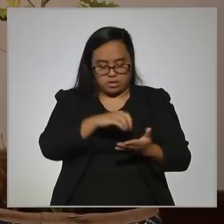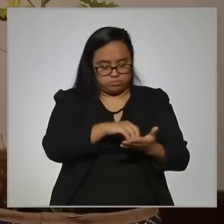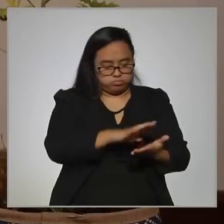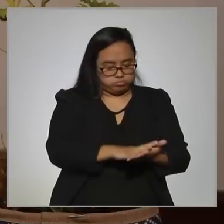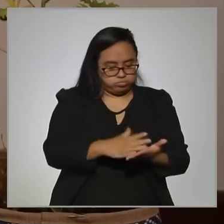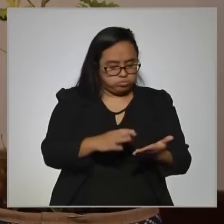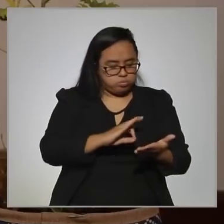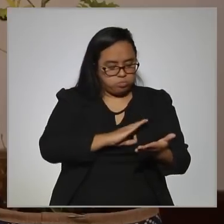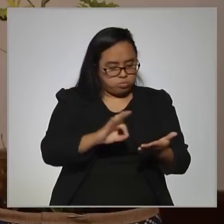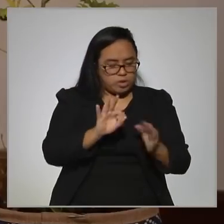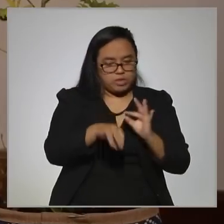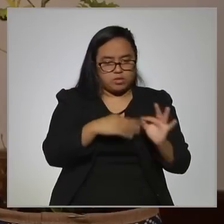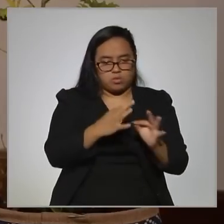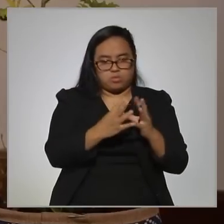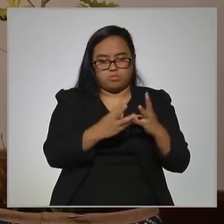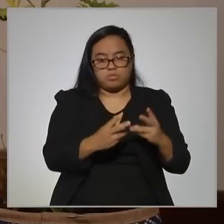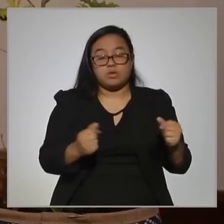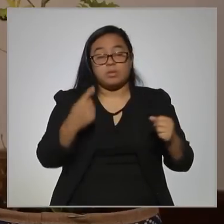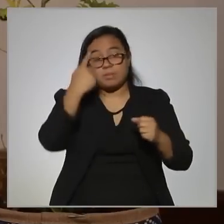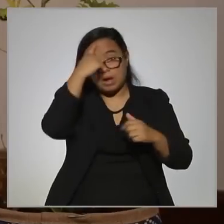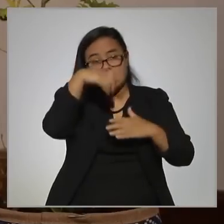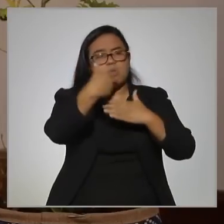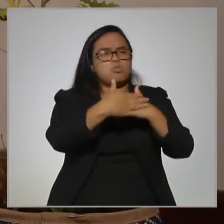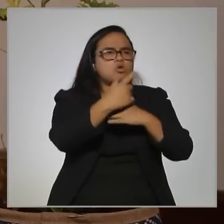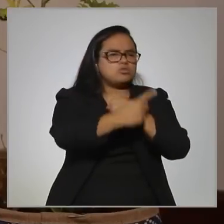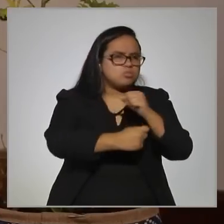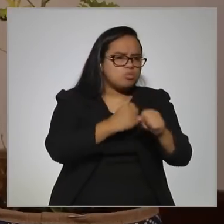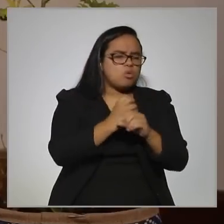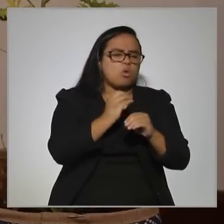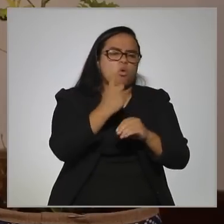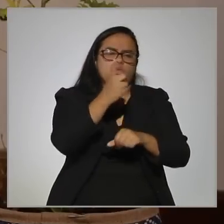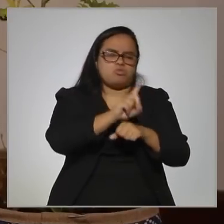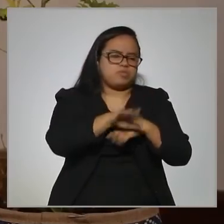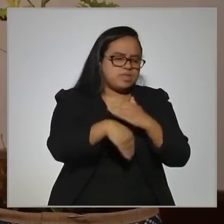y poder lograr al siguiente año, al siguiente día,